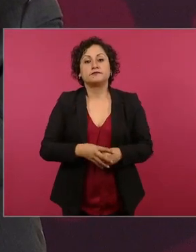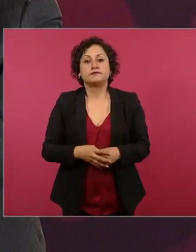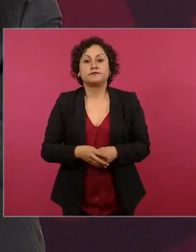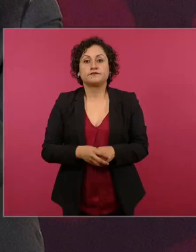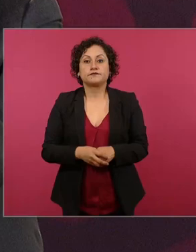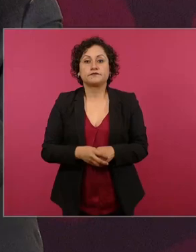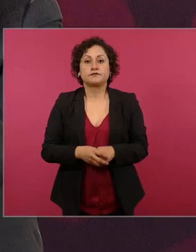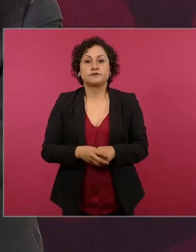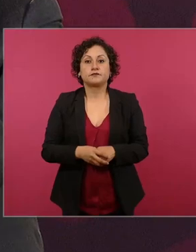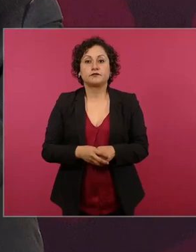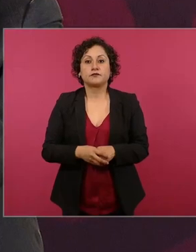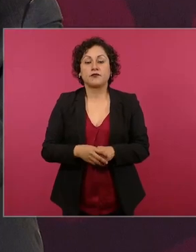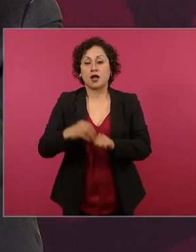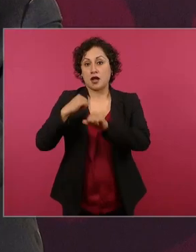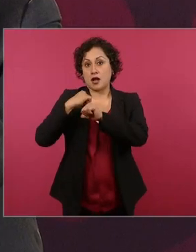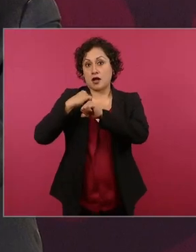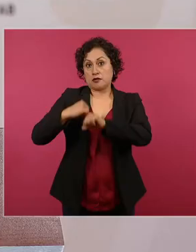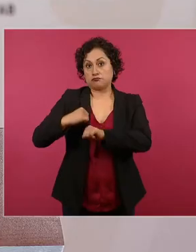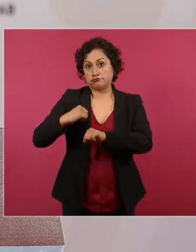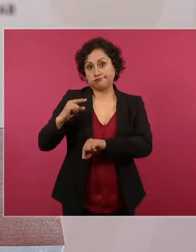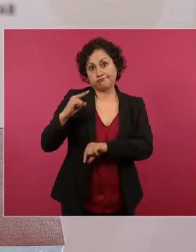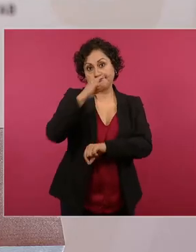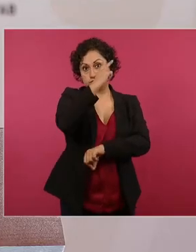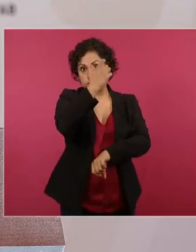a las autoridades de Estados Unidos